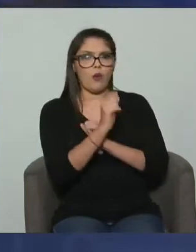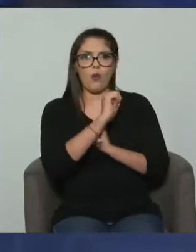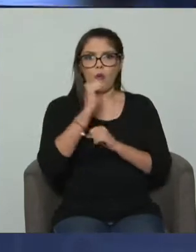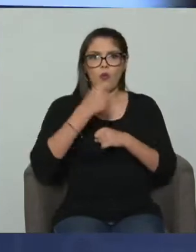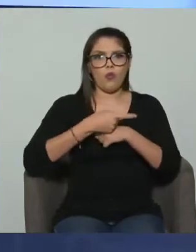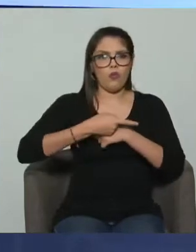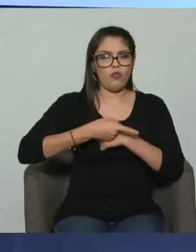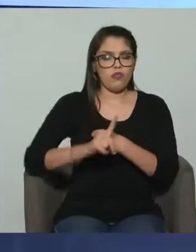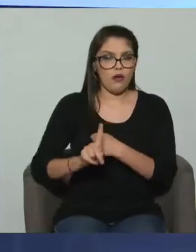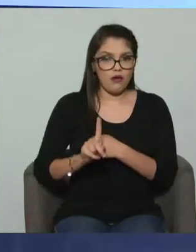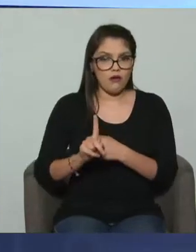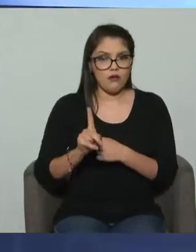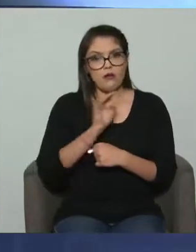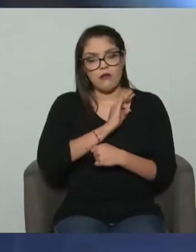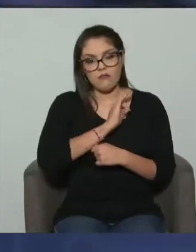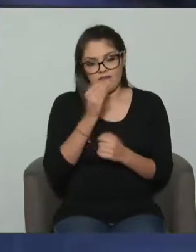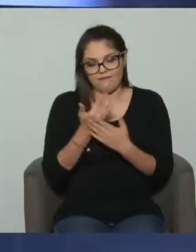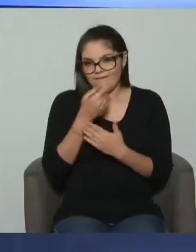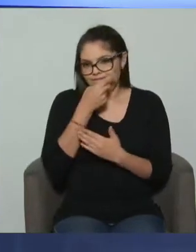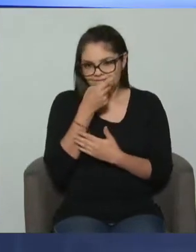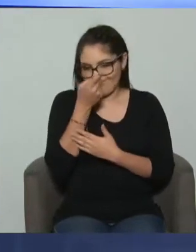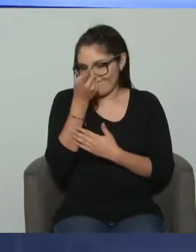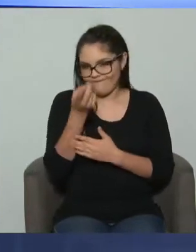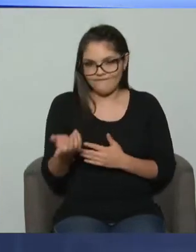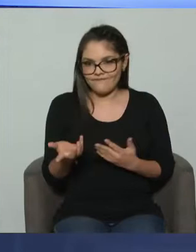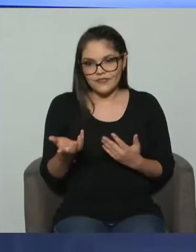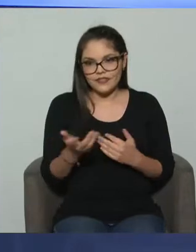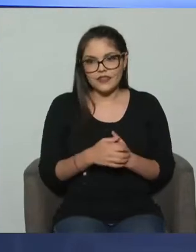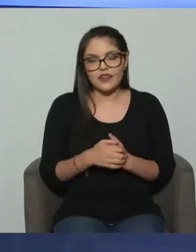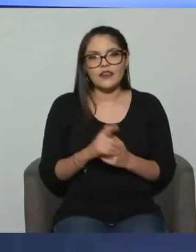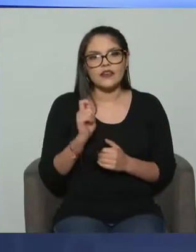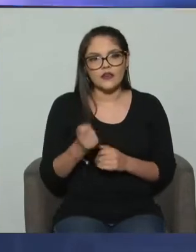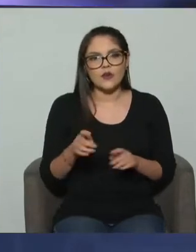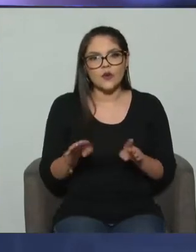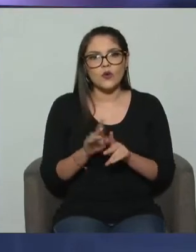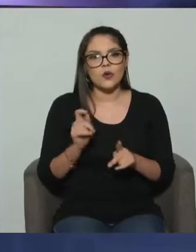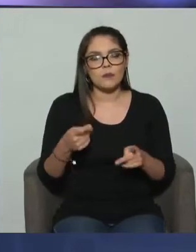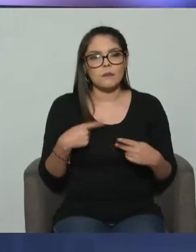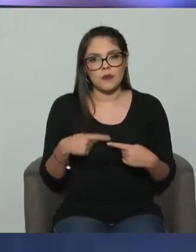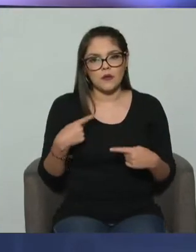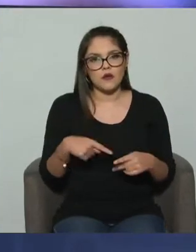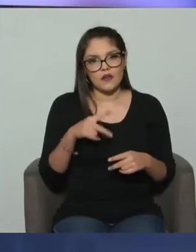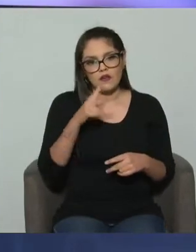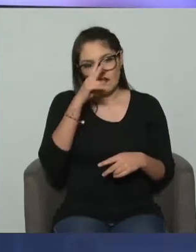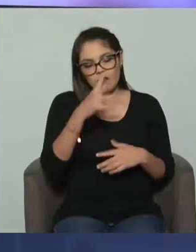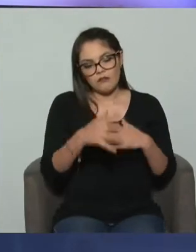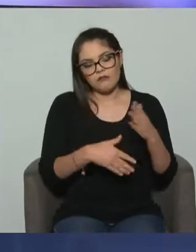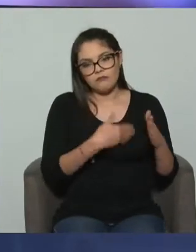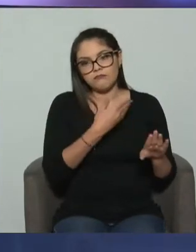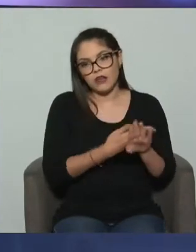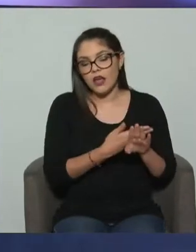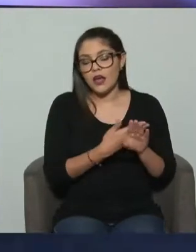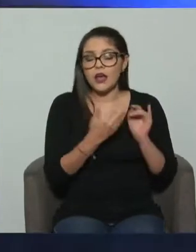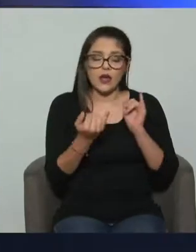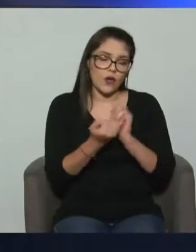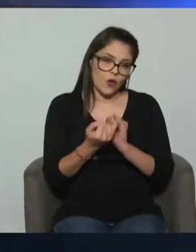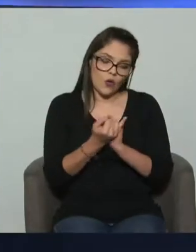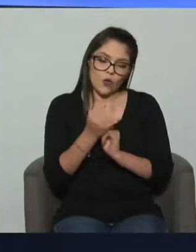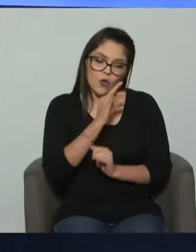sociedad, pero principalmente con nuestros niños y nuestras niñas, que como bien dijiste, no son